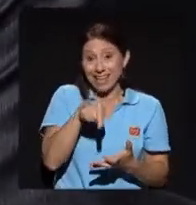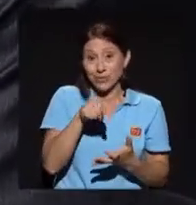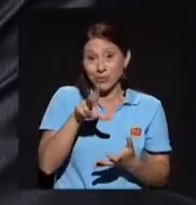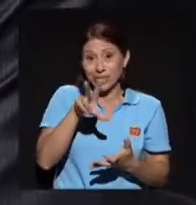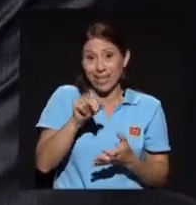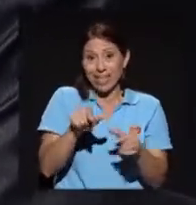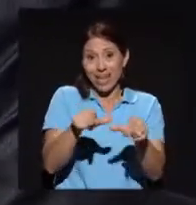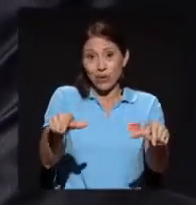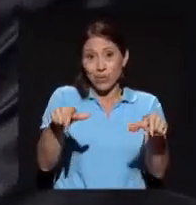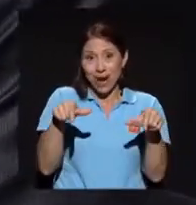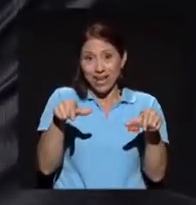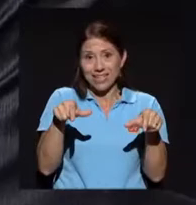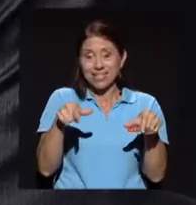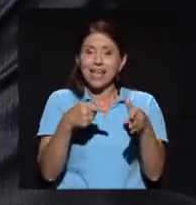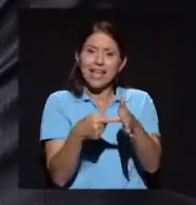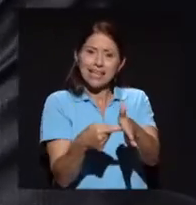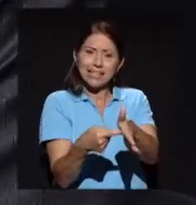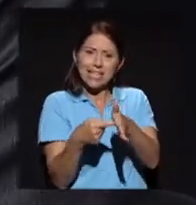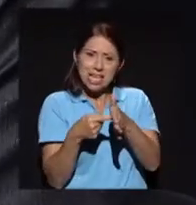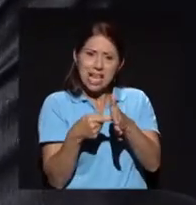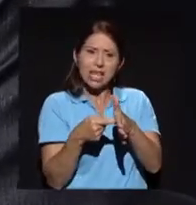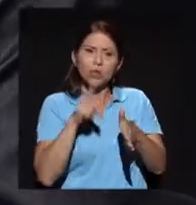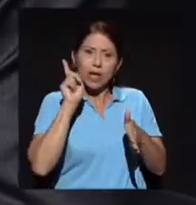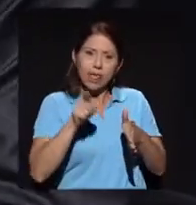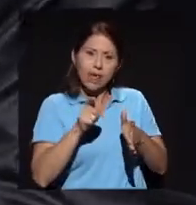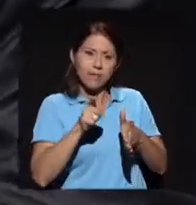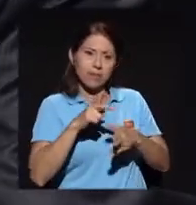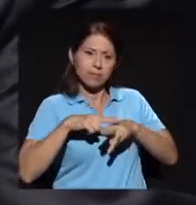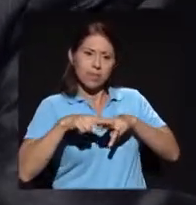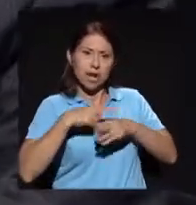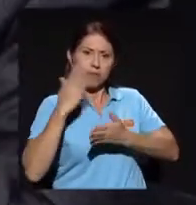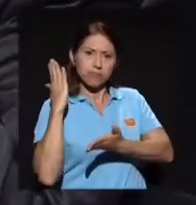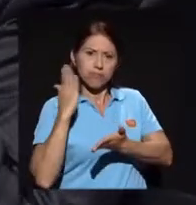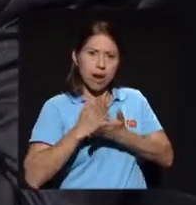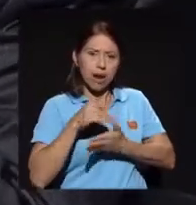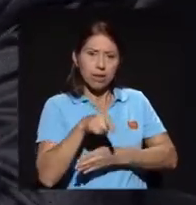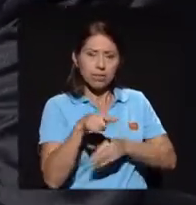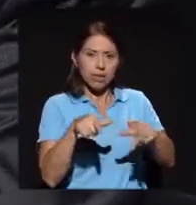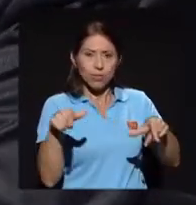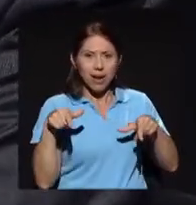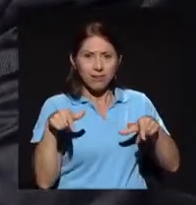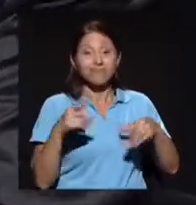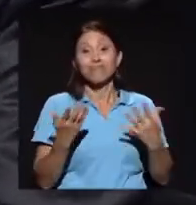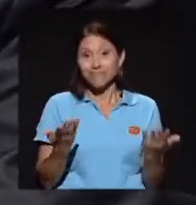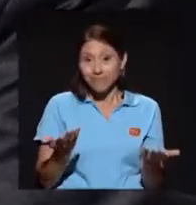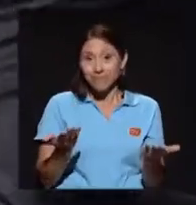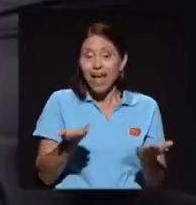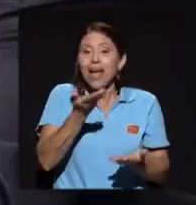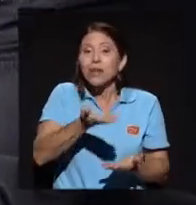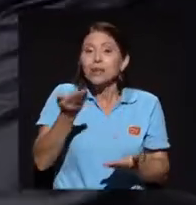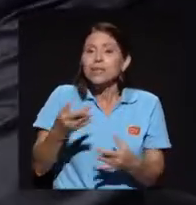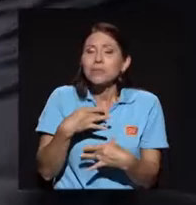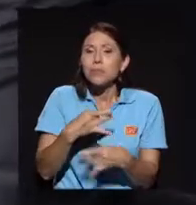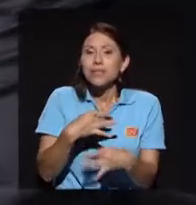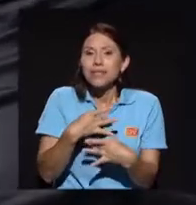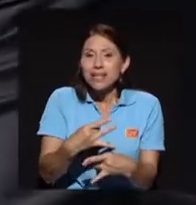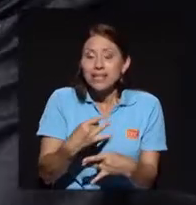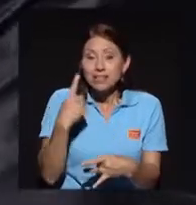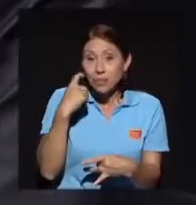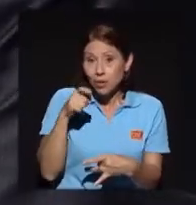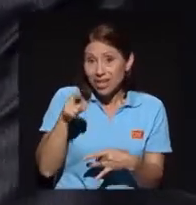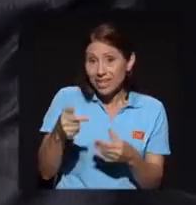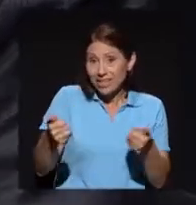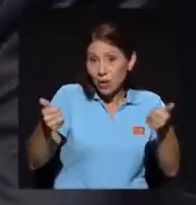tren exigiendo esa estación hay cosas muy interesantes porque el acuerdo hay que verlo lo en